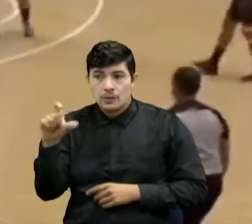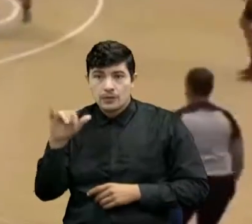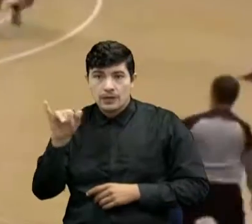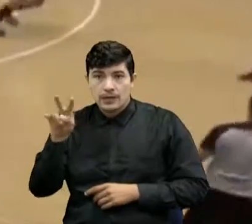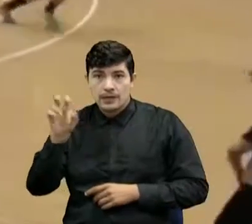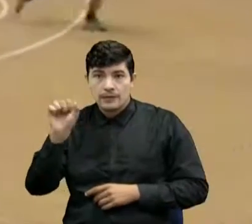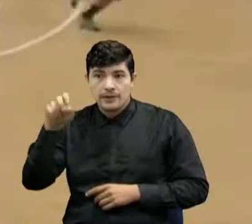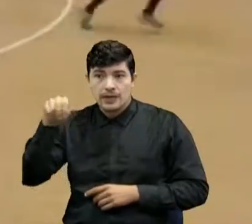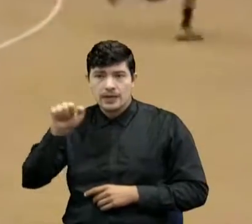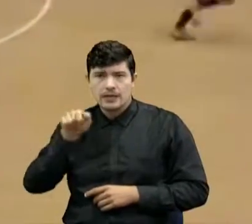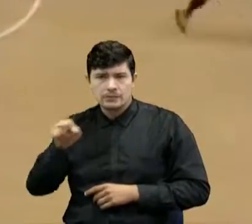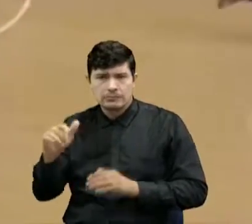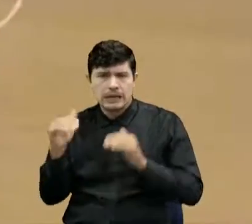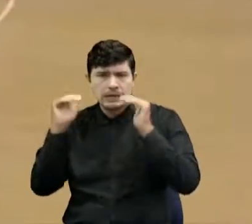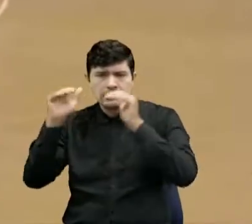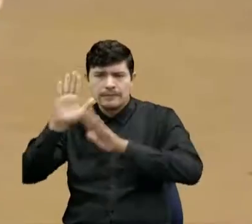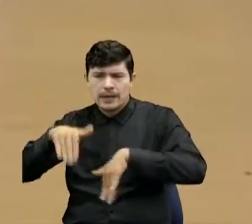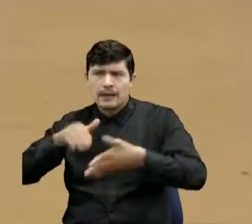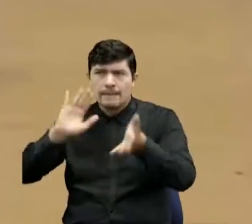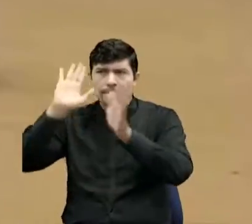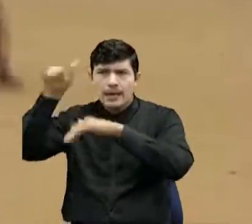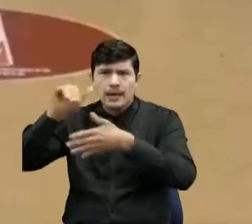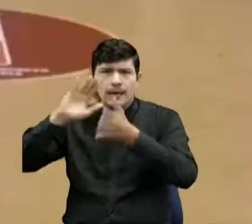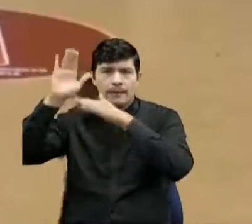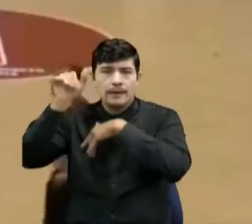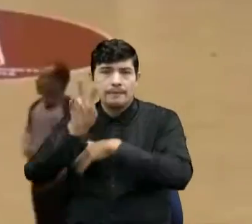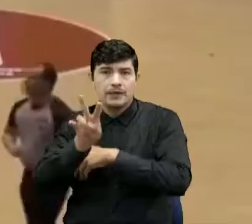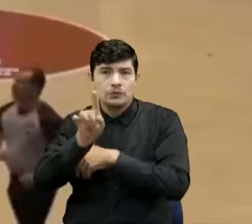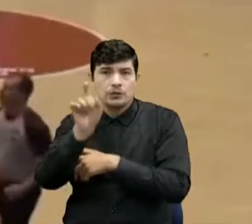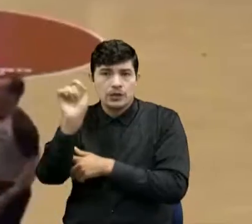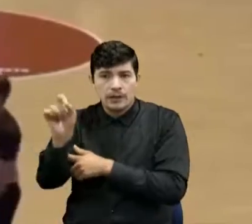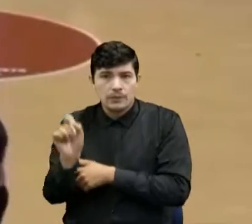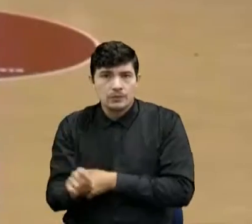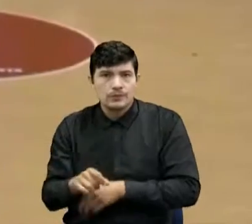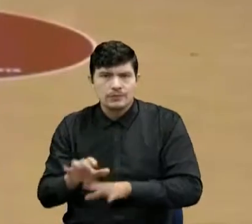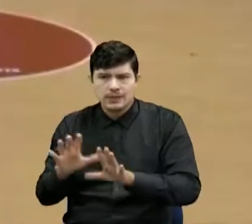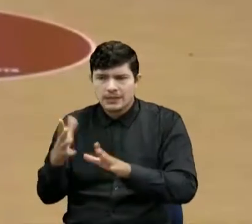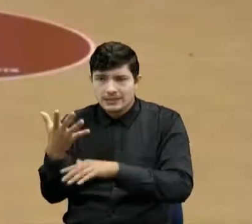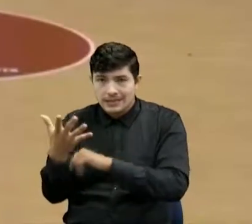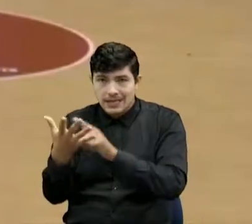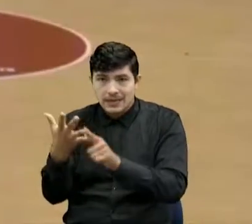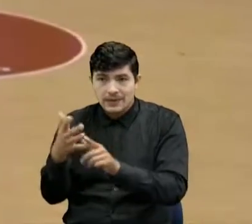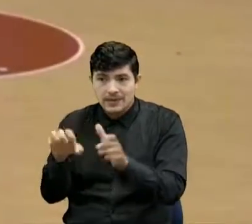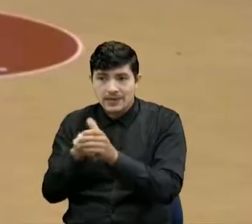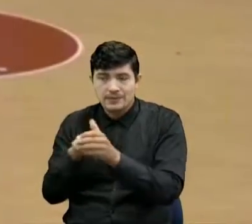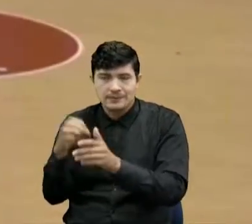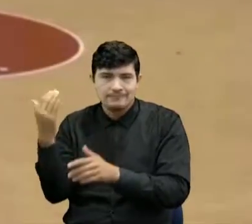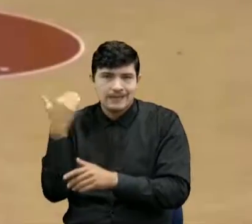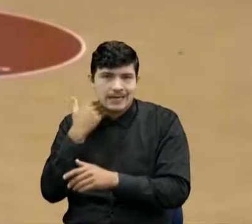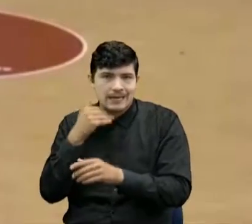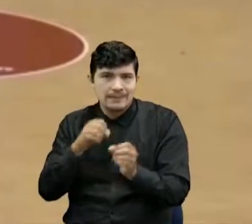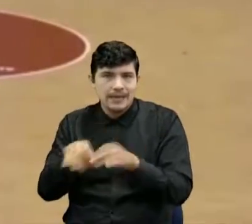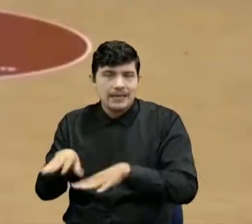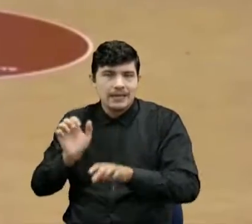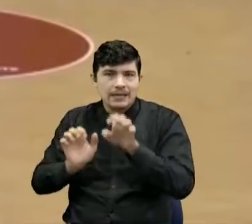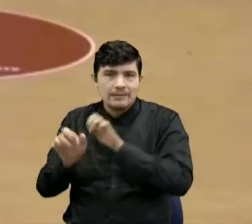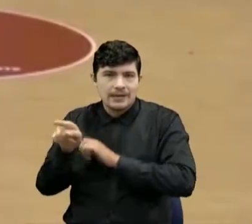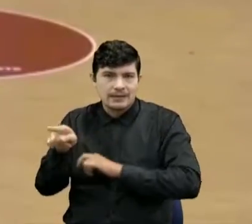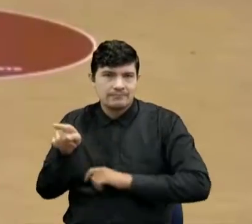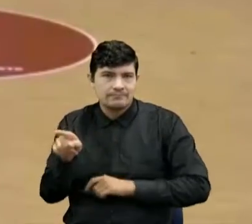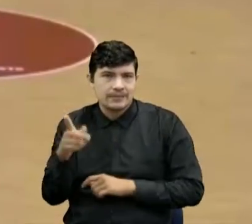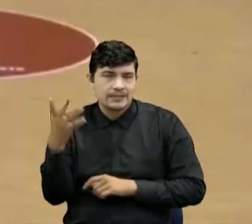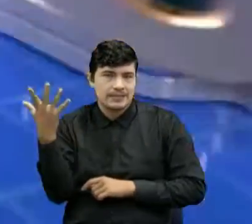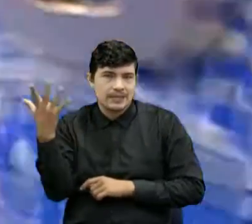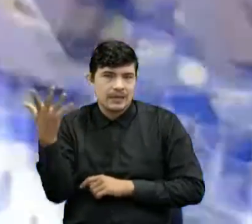Ivana Caballero fue la máxima anotadora de Norte con 21 puntos. El quinteto rojinegro perdió a su armadora Gualesca Pérez por